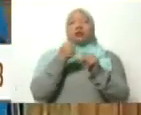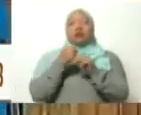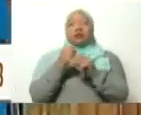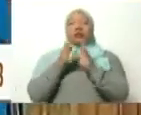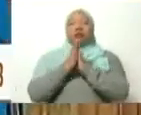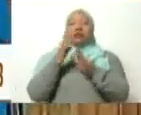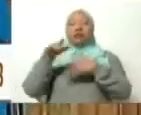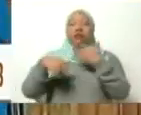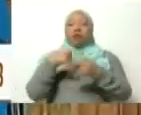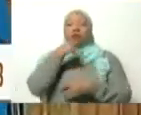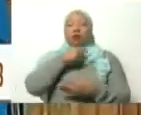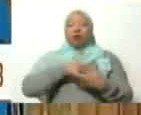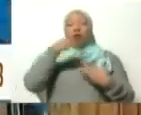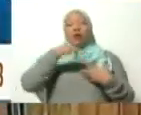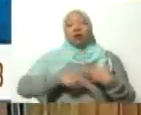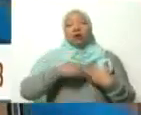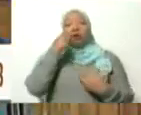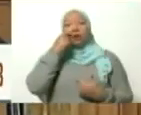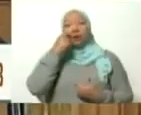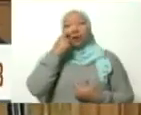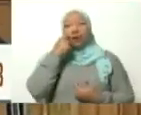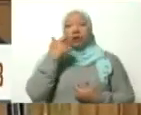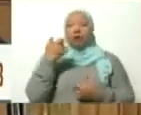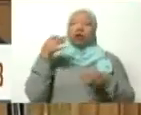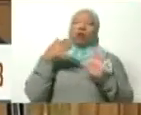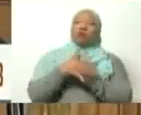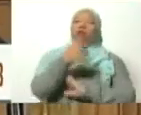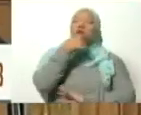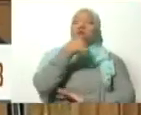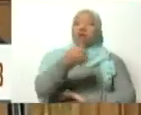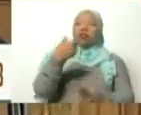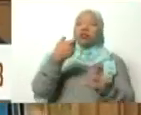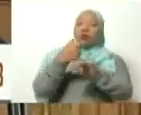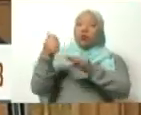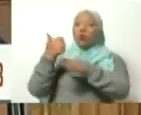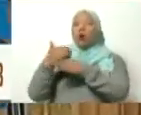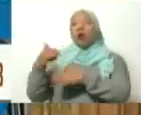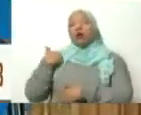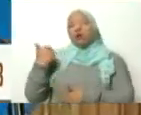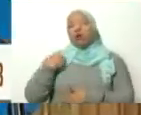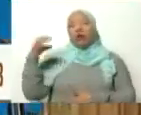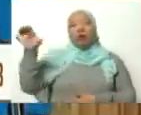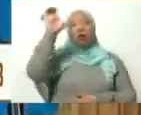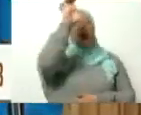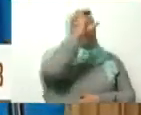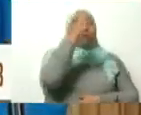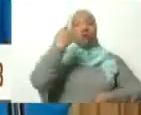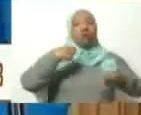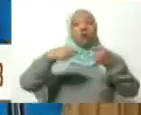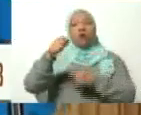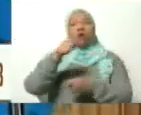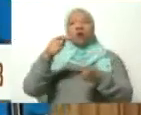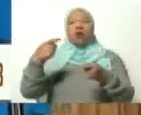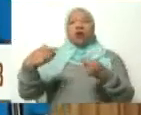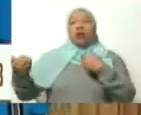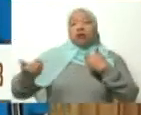pasarelas de pagos internacional. Esto se diría fácil en cualquier otro país, pero en una economía absolutamente